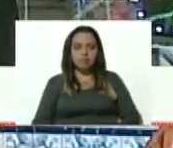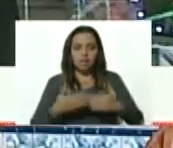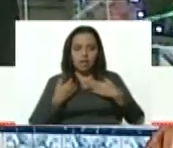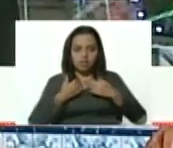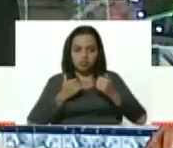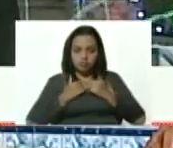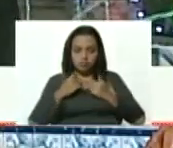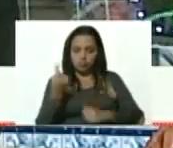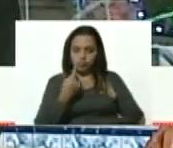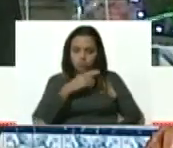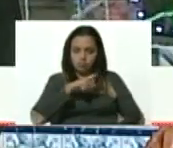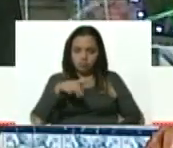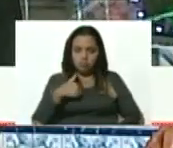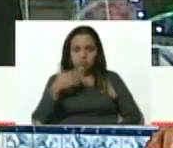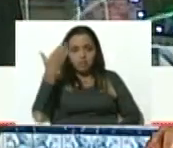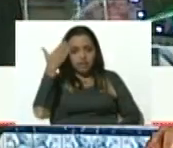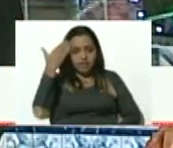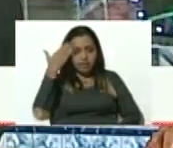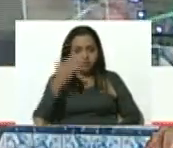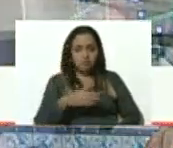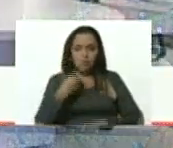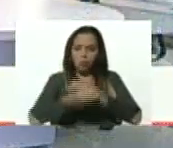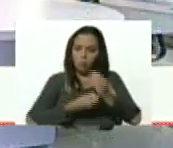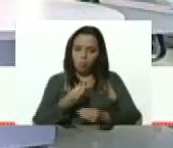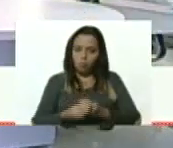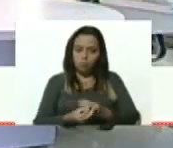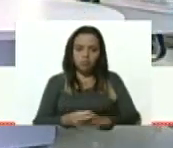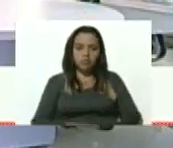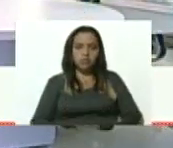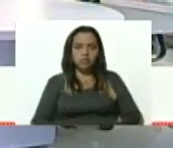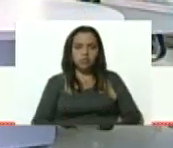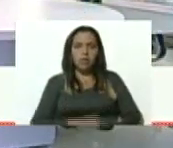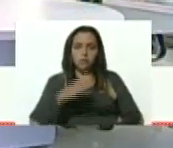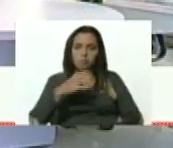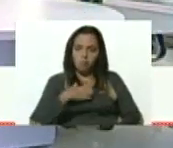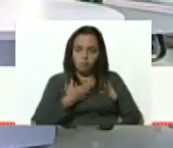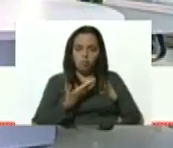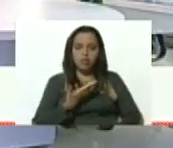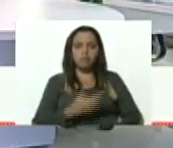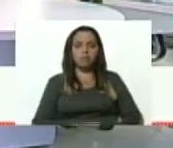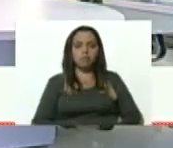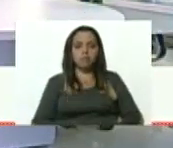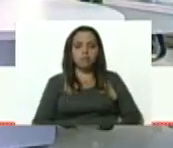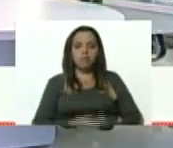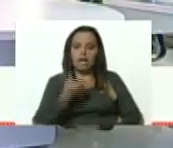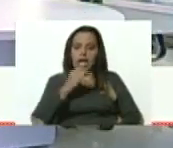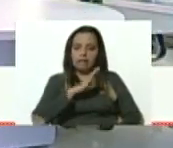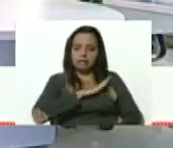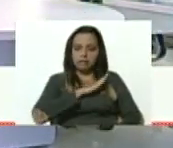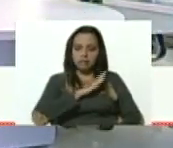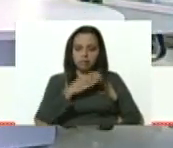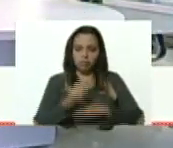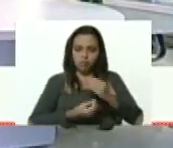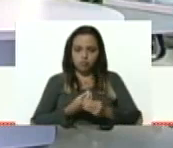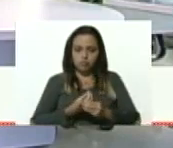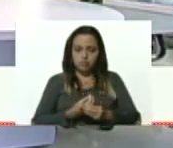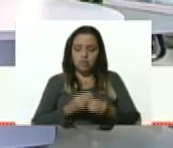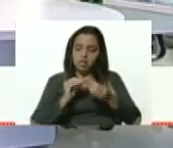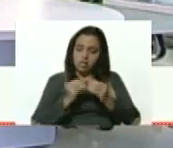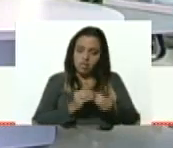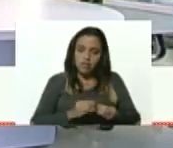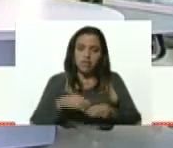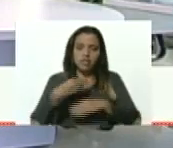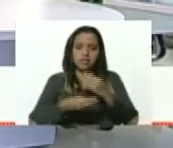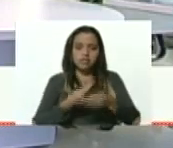nosotros. Sabemos cómo, podemos, tenemos cómo también, y lo hacemos.